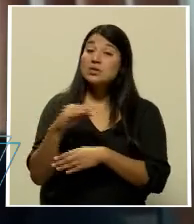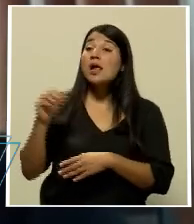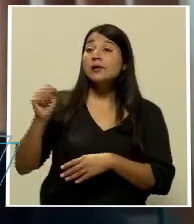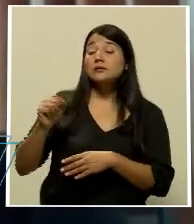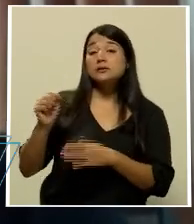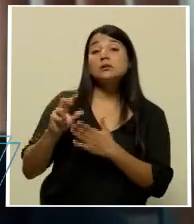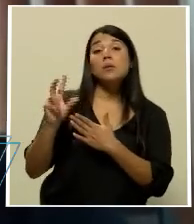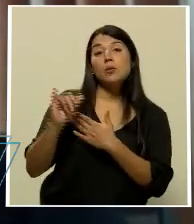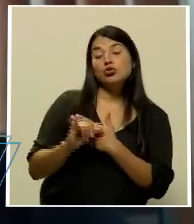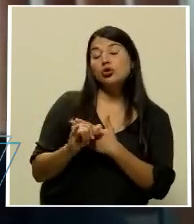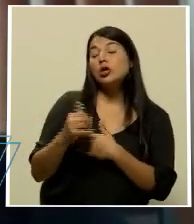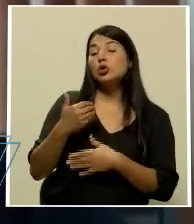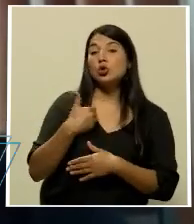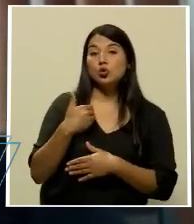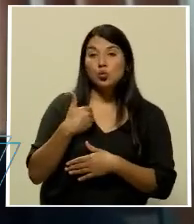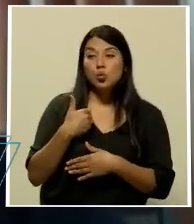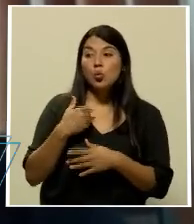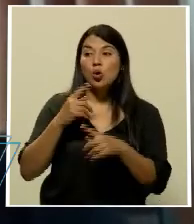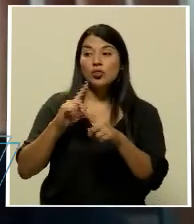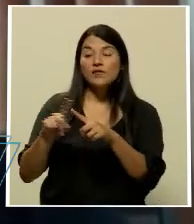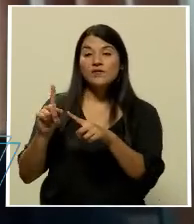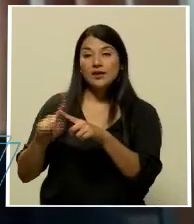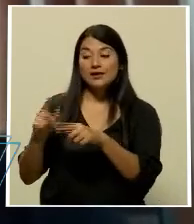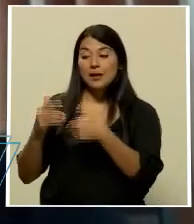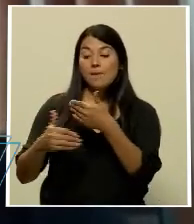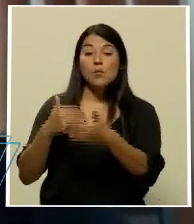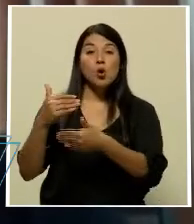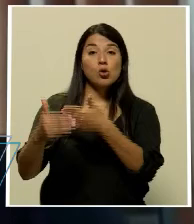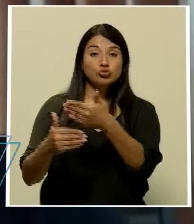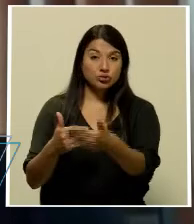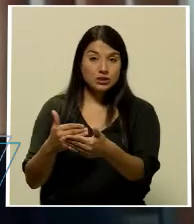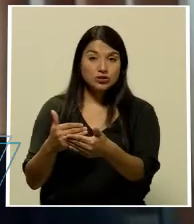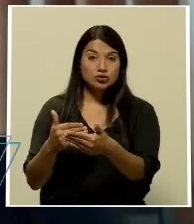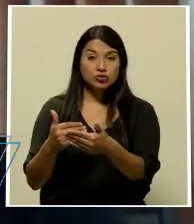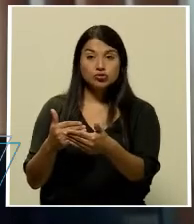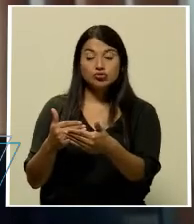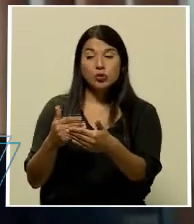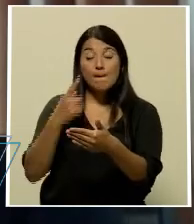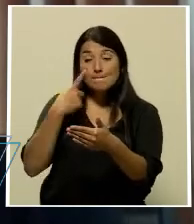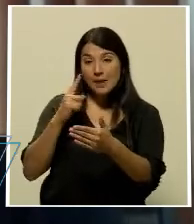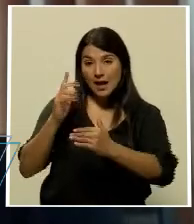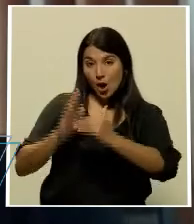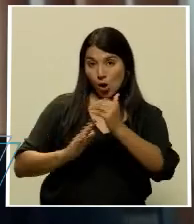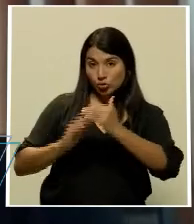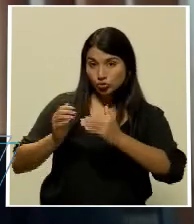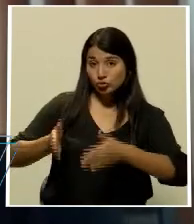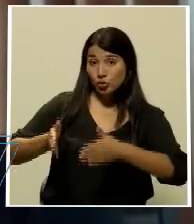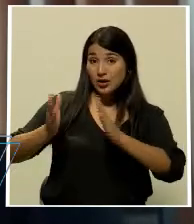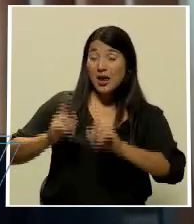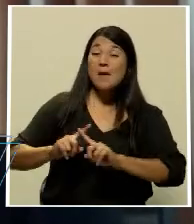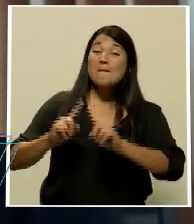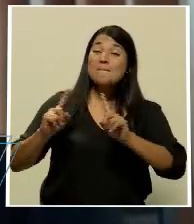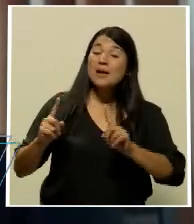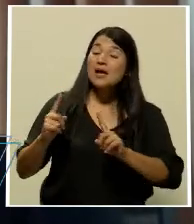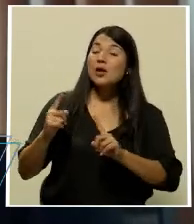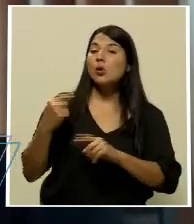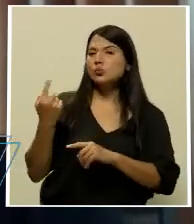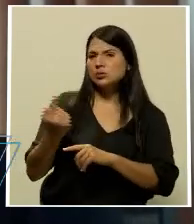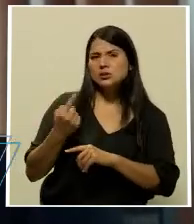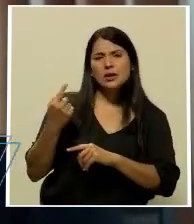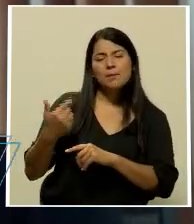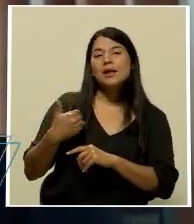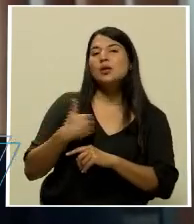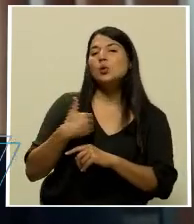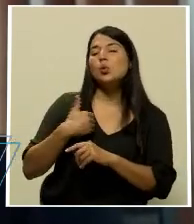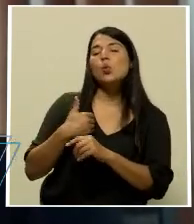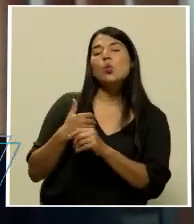sí, el proyecto tuvo una serie de procesos en su etapa constructiva, no obstante siempre tuvo un acompañamiento y